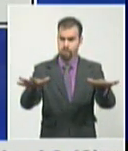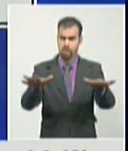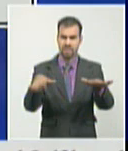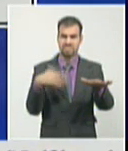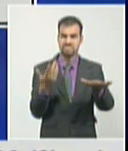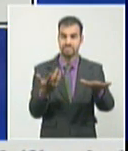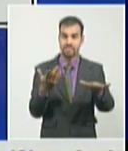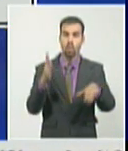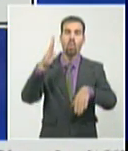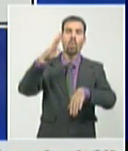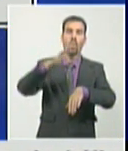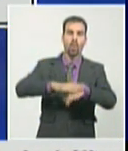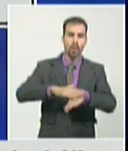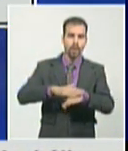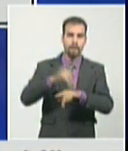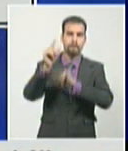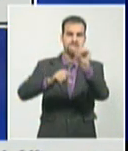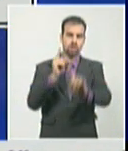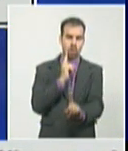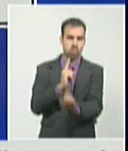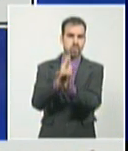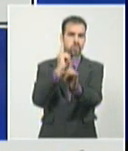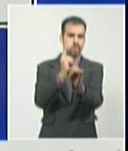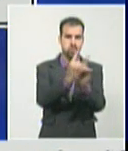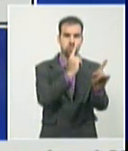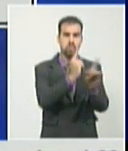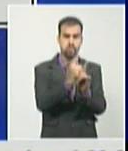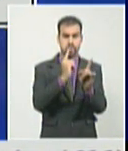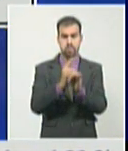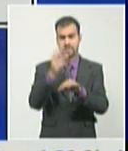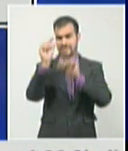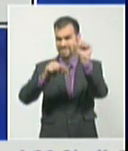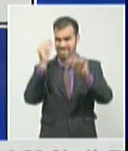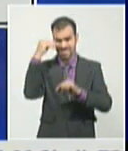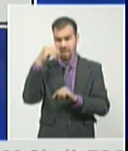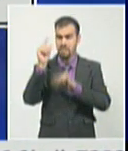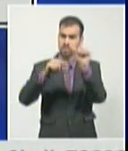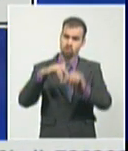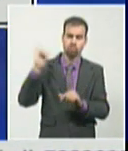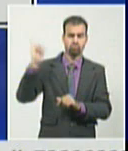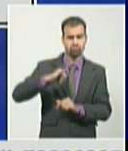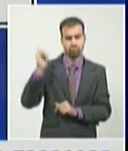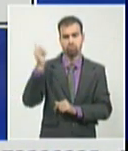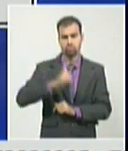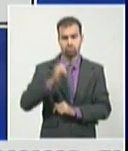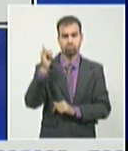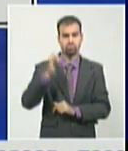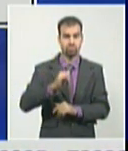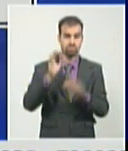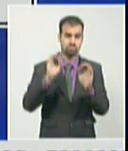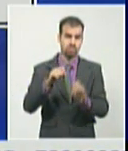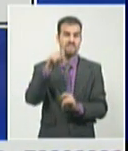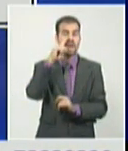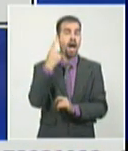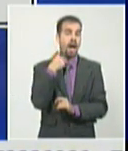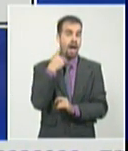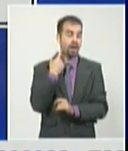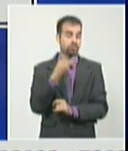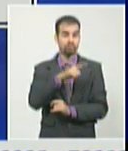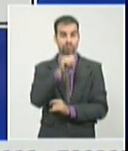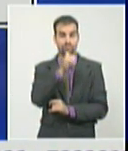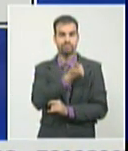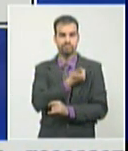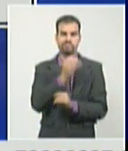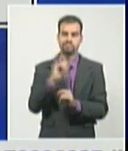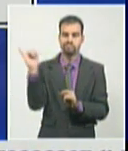contactos con el número de lavado de viajeros que tuvimos a fines de año y todo además